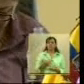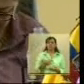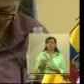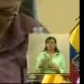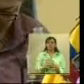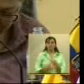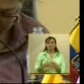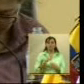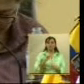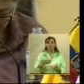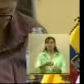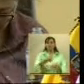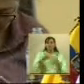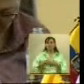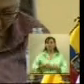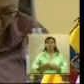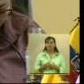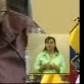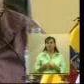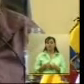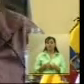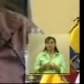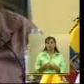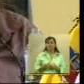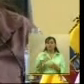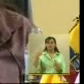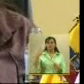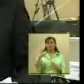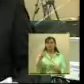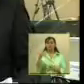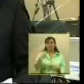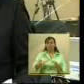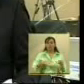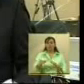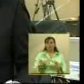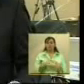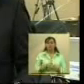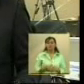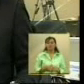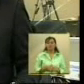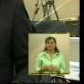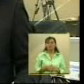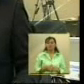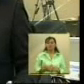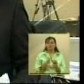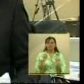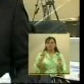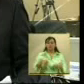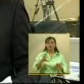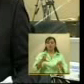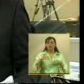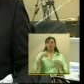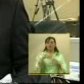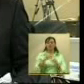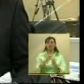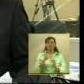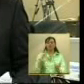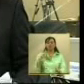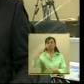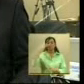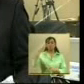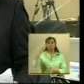otros asilados políticos. No pudieron aprender ninguna actividad empresarial, ni siquiera pudieron ser aceptados en las filas militares ni